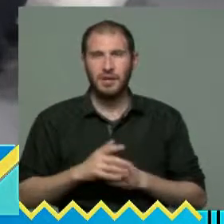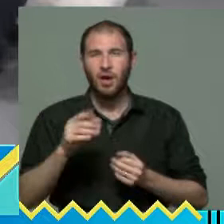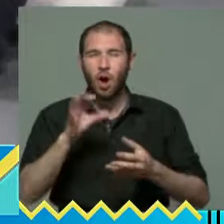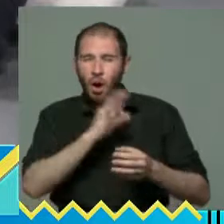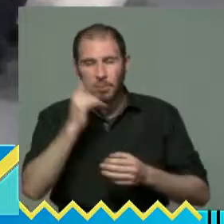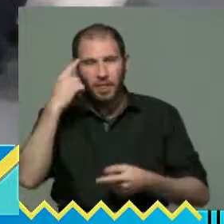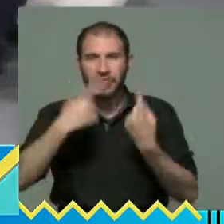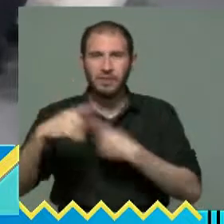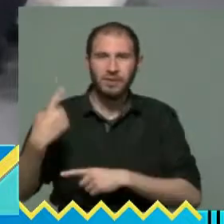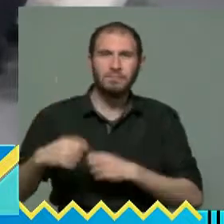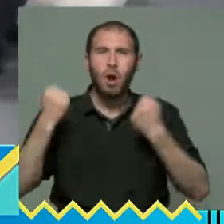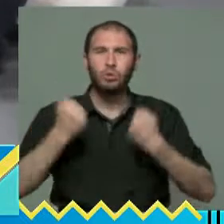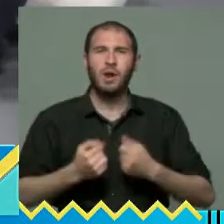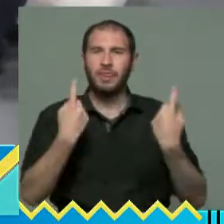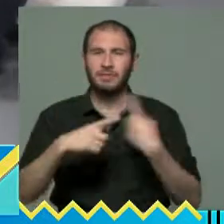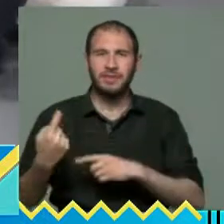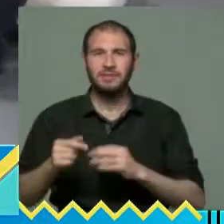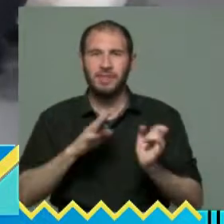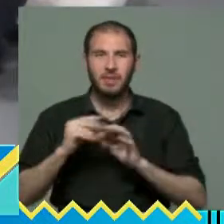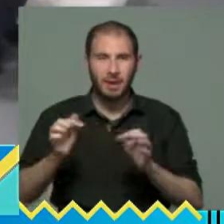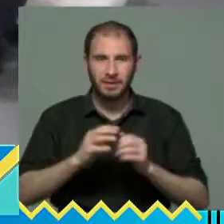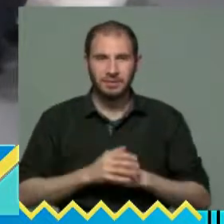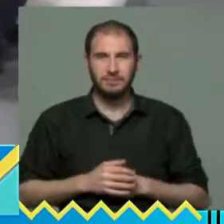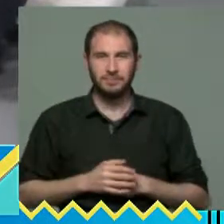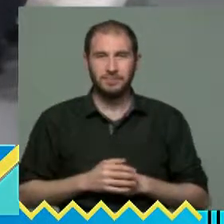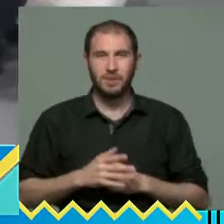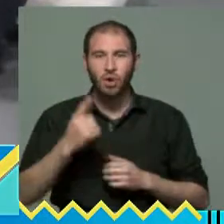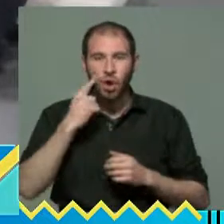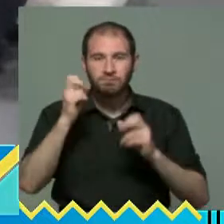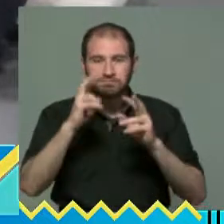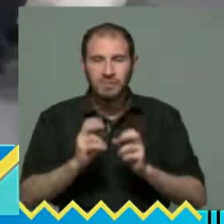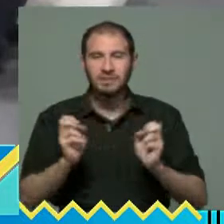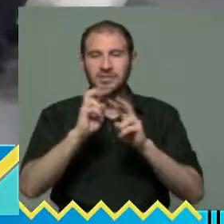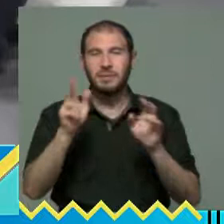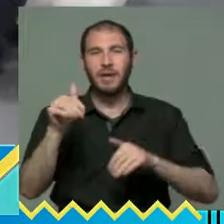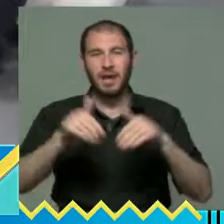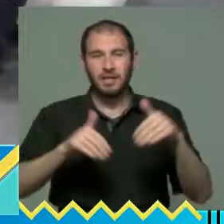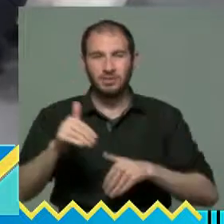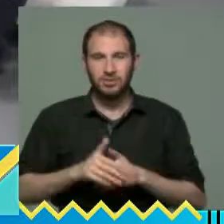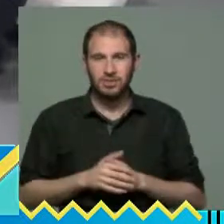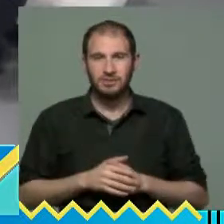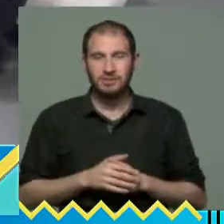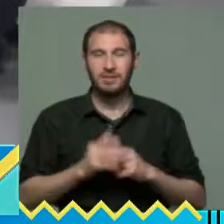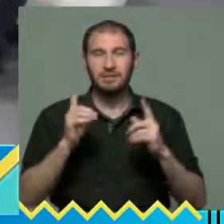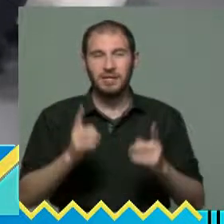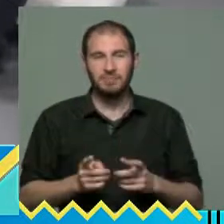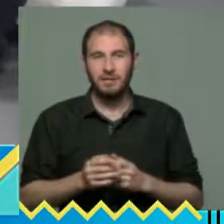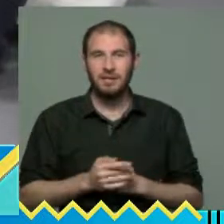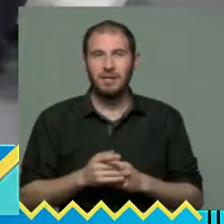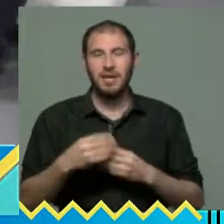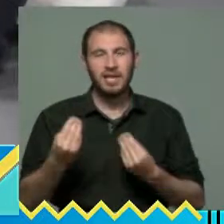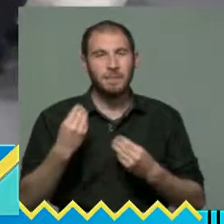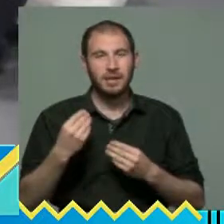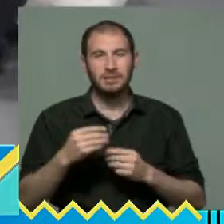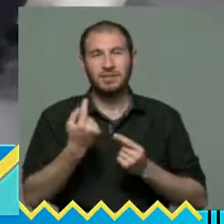distintas miradas, con distintas posturas para generar el debate, para conocer el análisis justamente sobre estas elecciones y dar a conocer cuál es el panorama